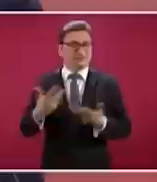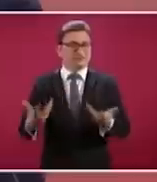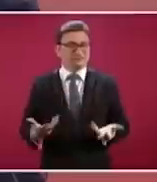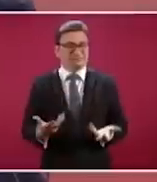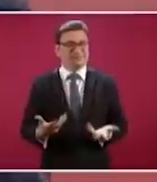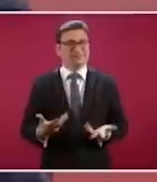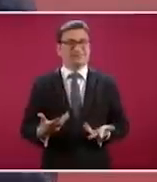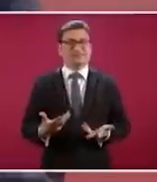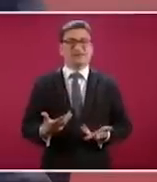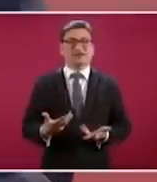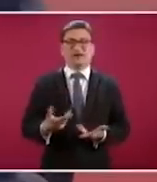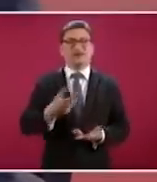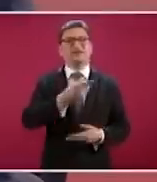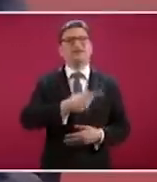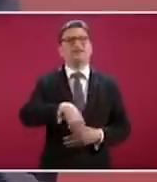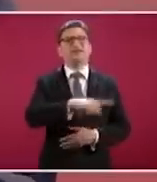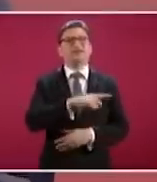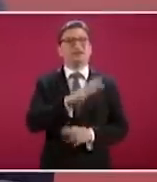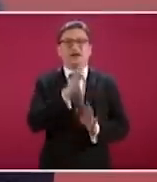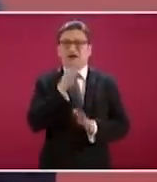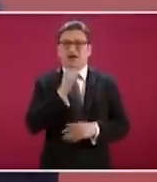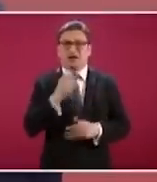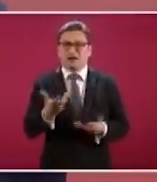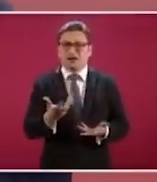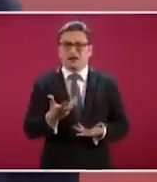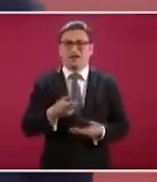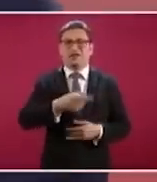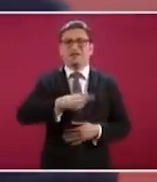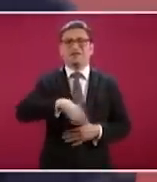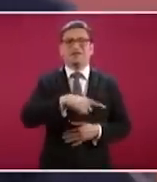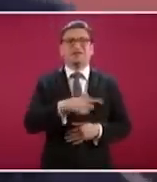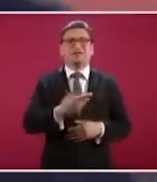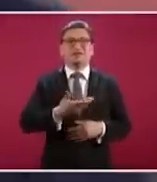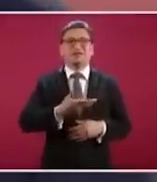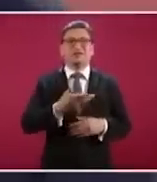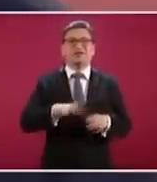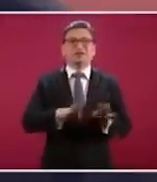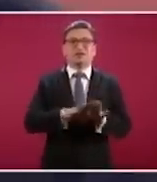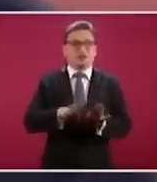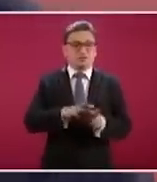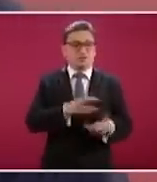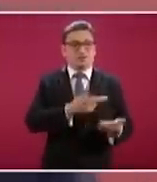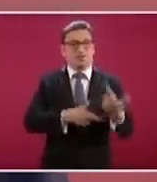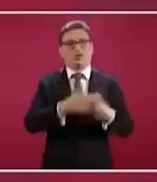ya no tenían posibilidad de retrogradar,